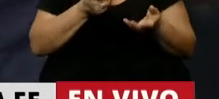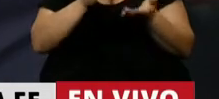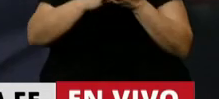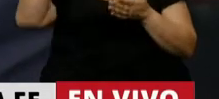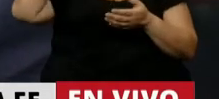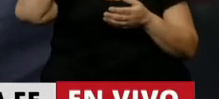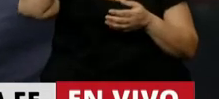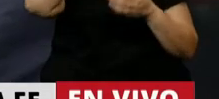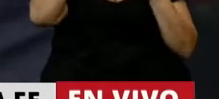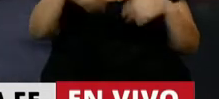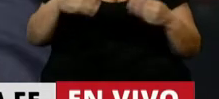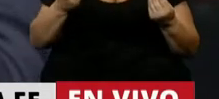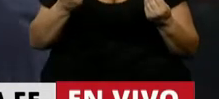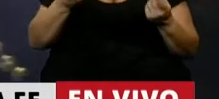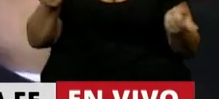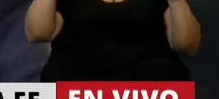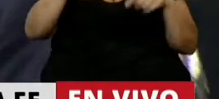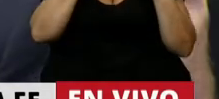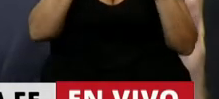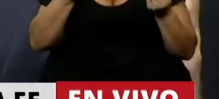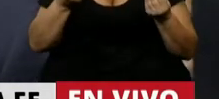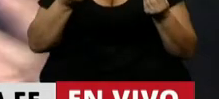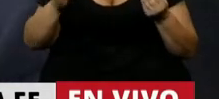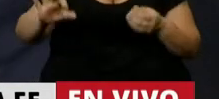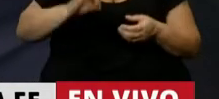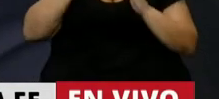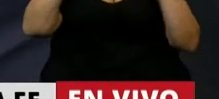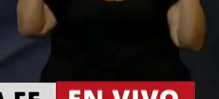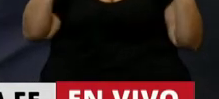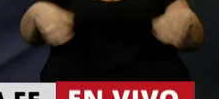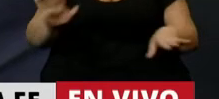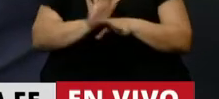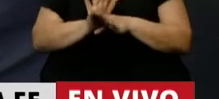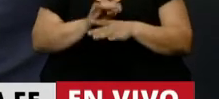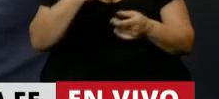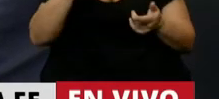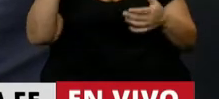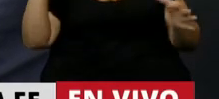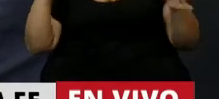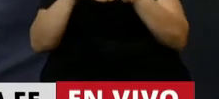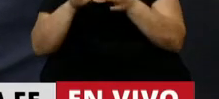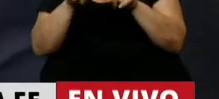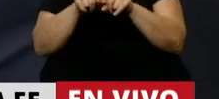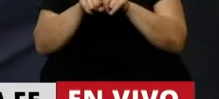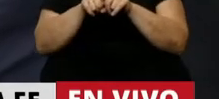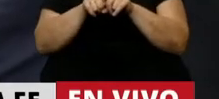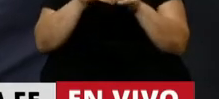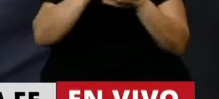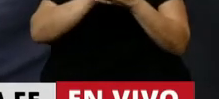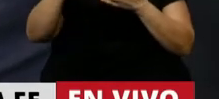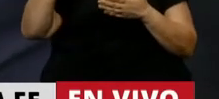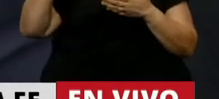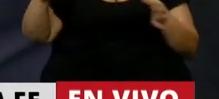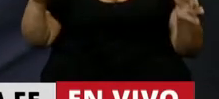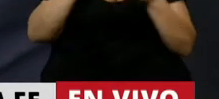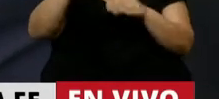del 2020, cómo recuperamos el año perdido, y poníamos que se tome para establecer las nuevas